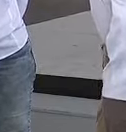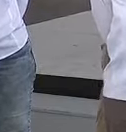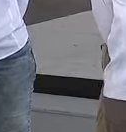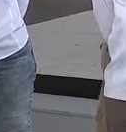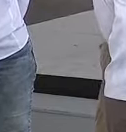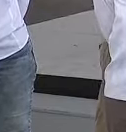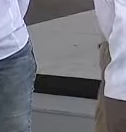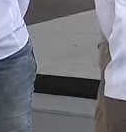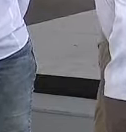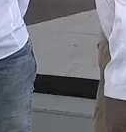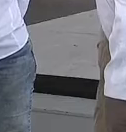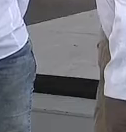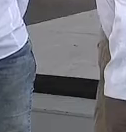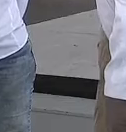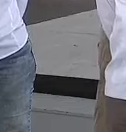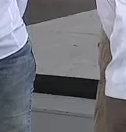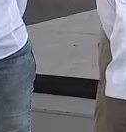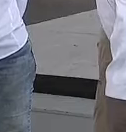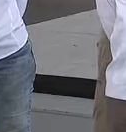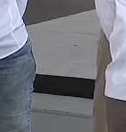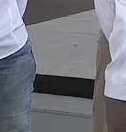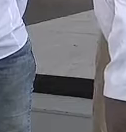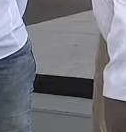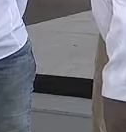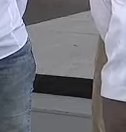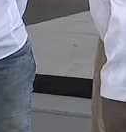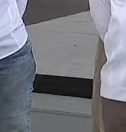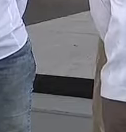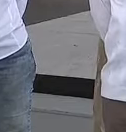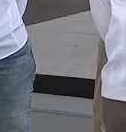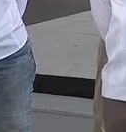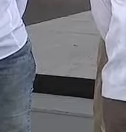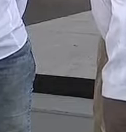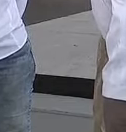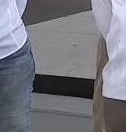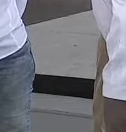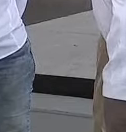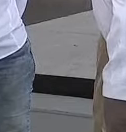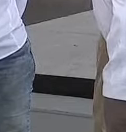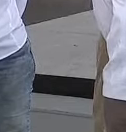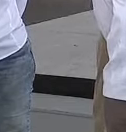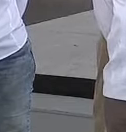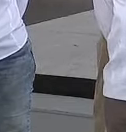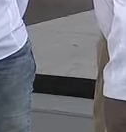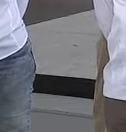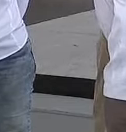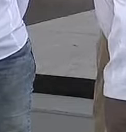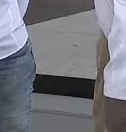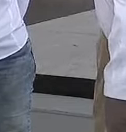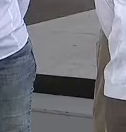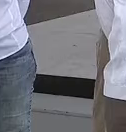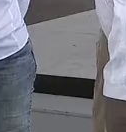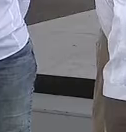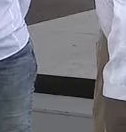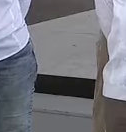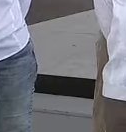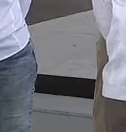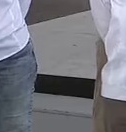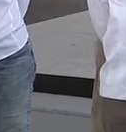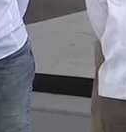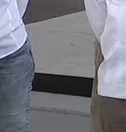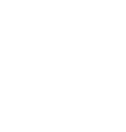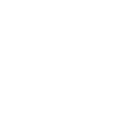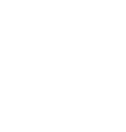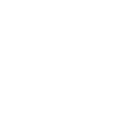3.200 hectáreas en 10 ubicaciones. Este es el Coatzacoalcos 1, es este. Tenemos a pie de la carretera que va a